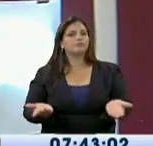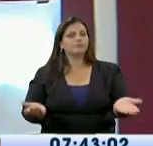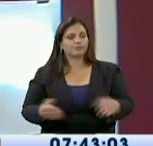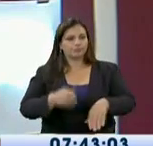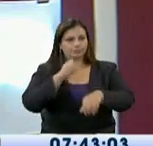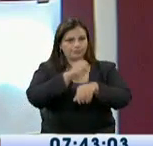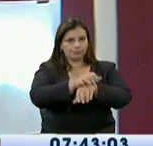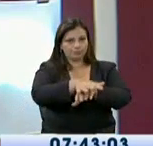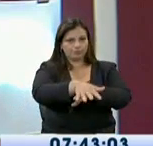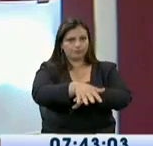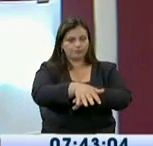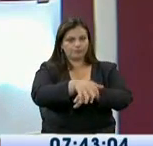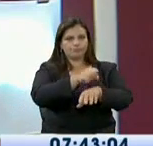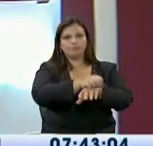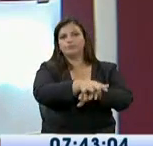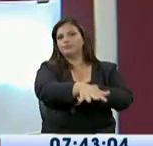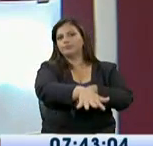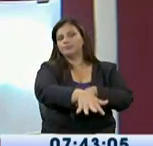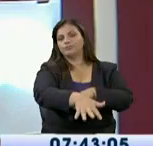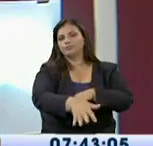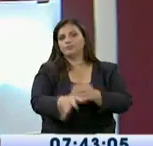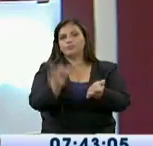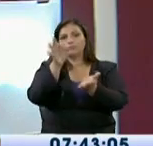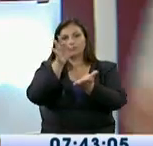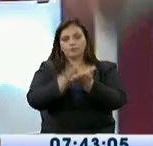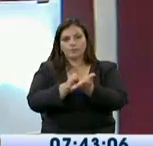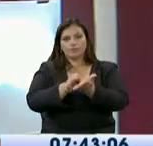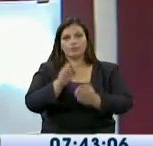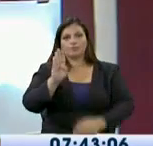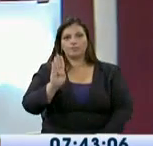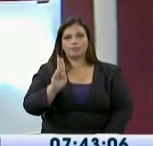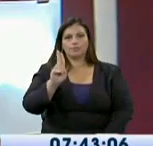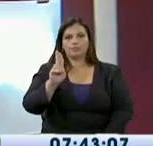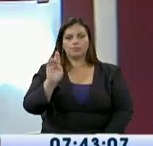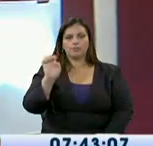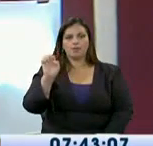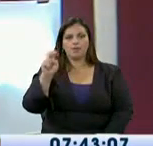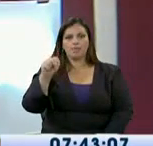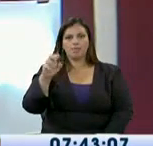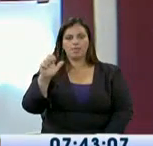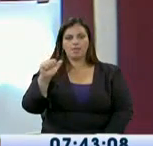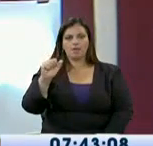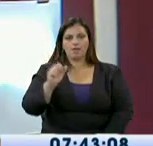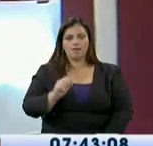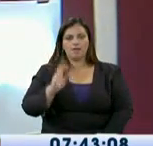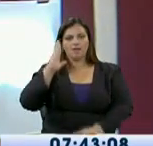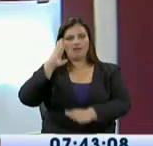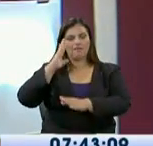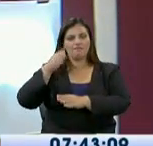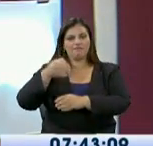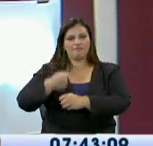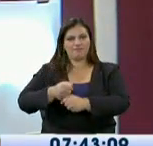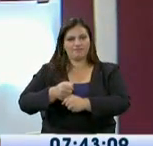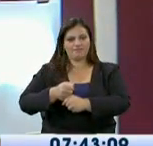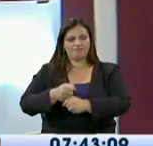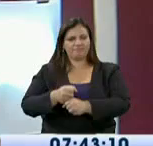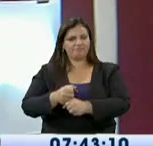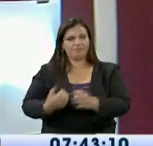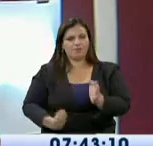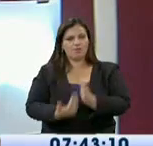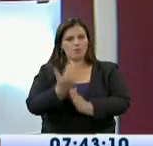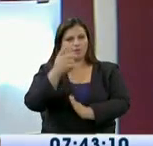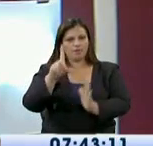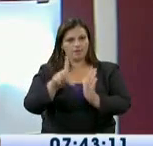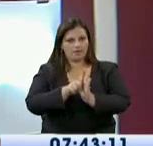Los Ríos. No va a faltar más de uno que va a decir, ¡ay! El derecho a la libertad de transitar